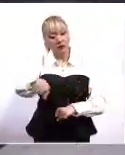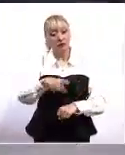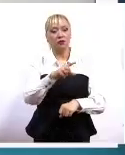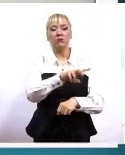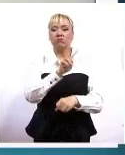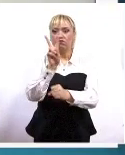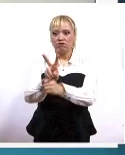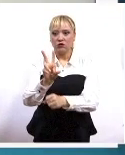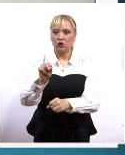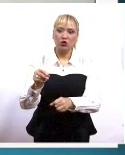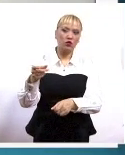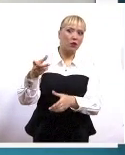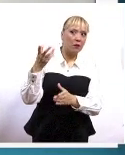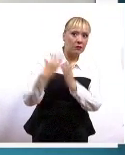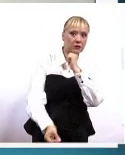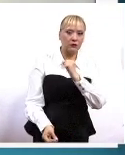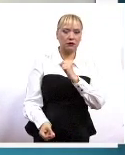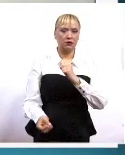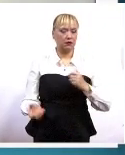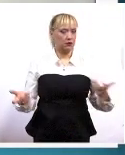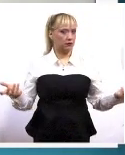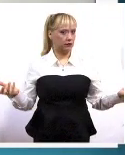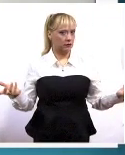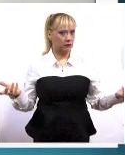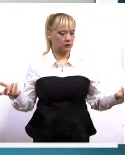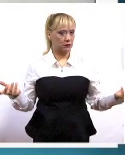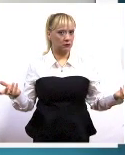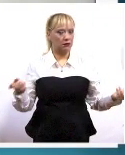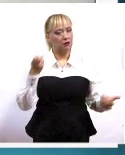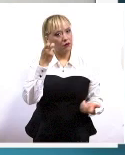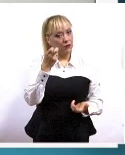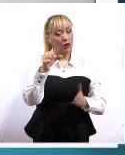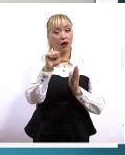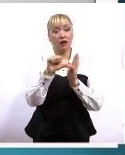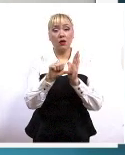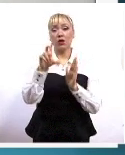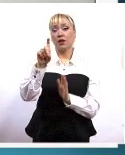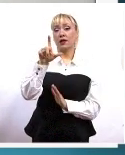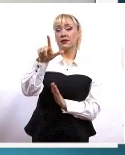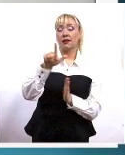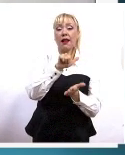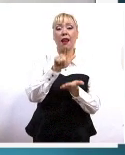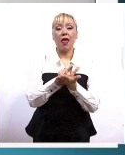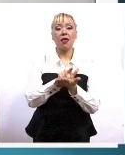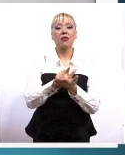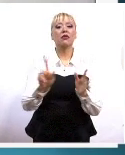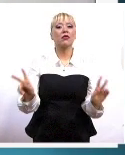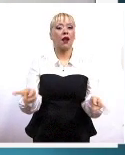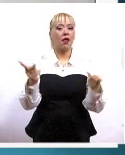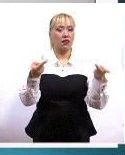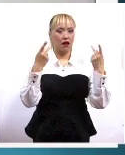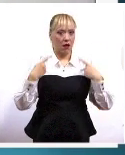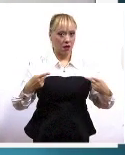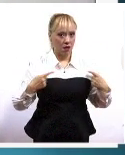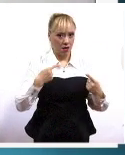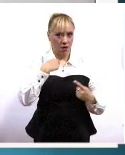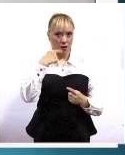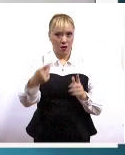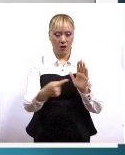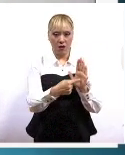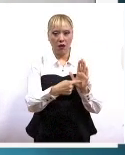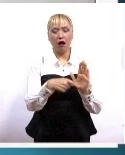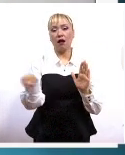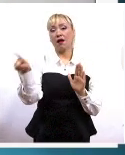vigilándolas. En estos casos cobra vigencia justamente el artículo 37 de la Ley de Trata que ya mencionábamos, en donde el